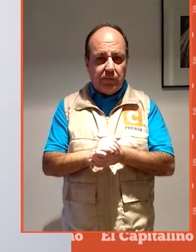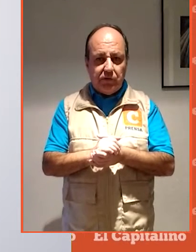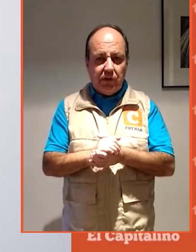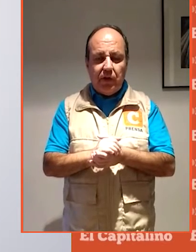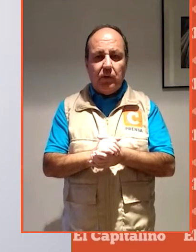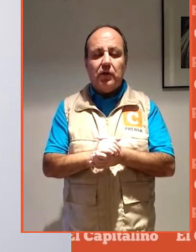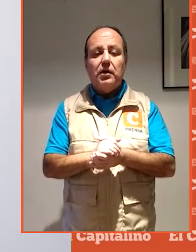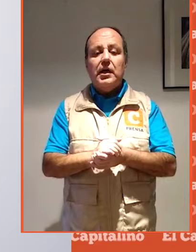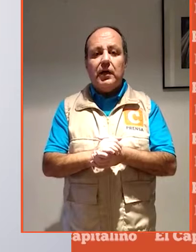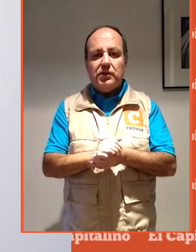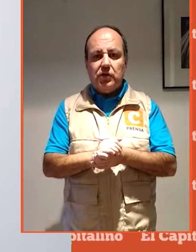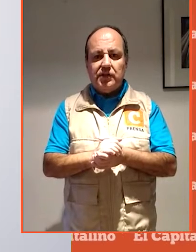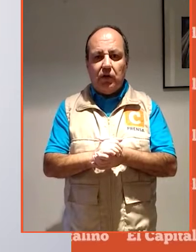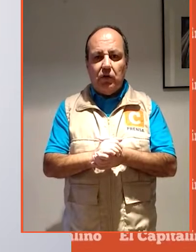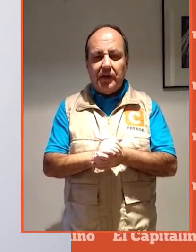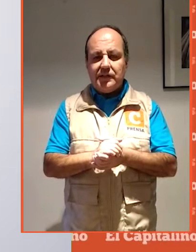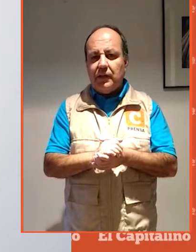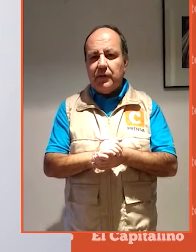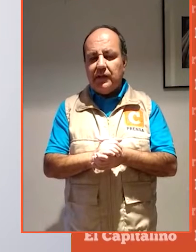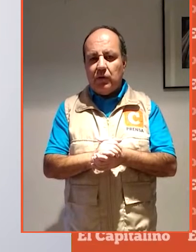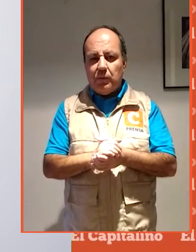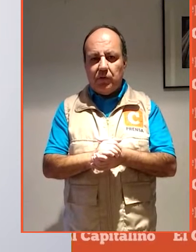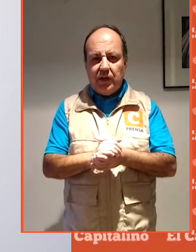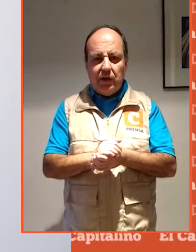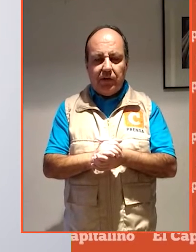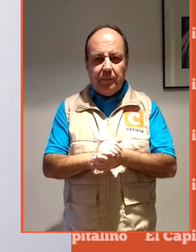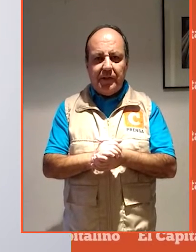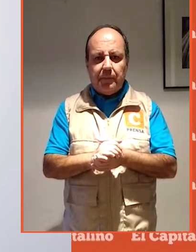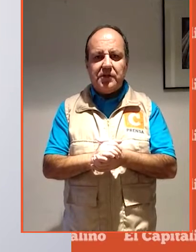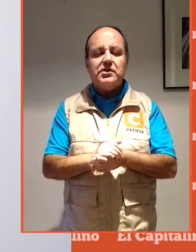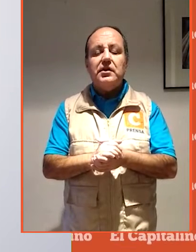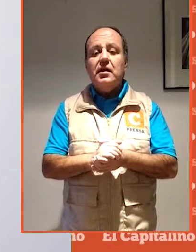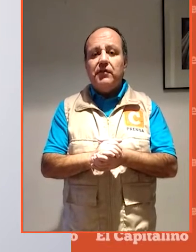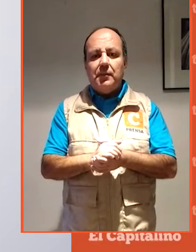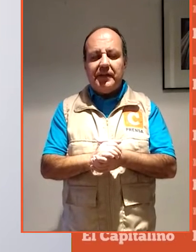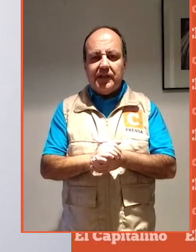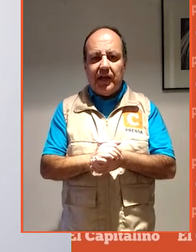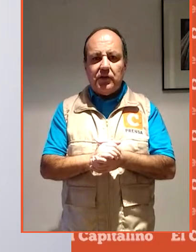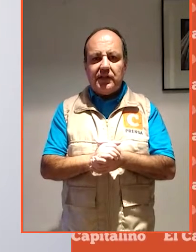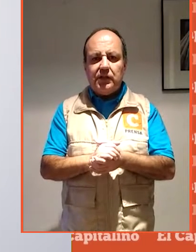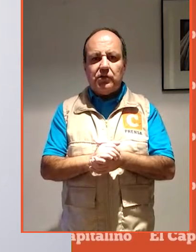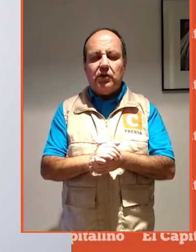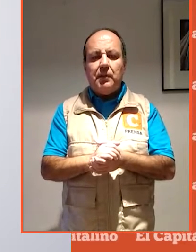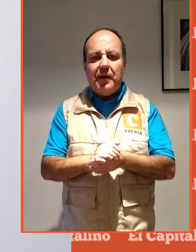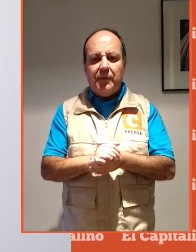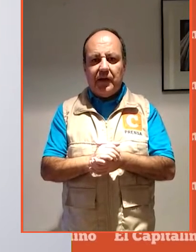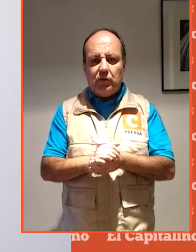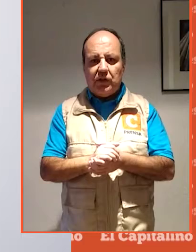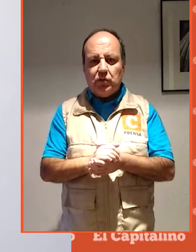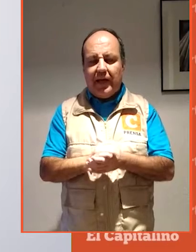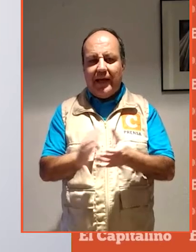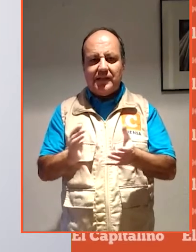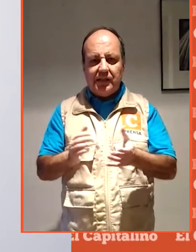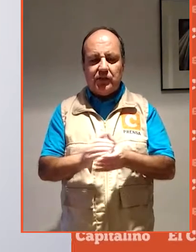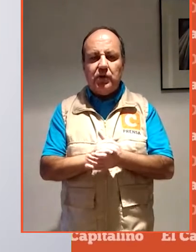cuanto a que no se pusieron de acuerdo en cuestiones económicas, también del cuerpo técnico del Penta Pichichi. Finalmente se cayó esta situación y el plan B de